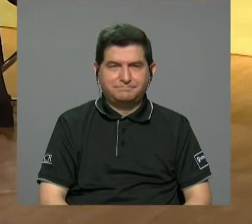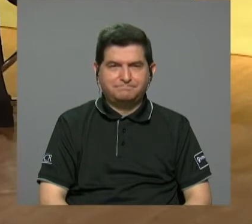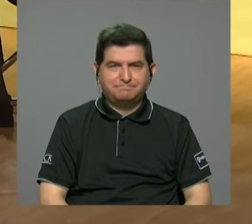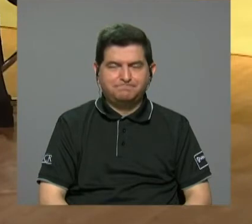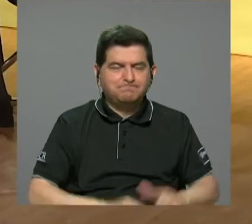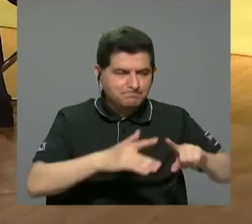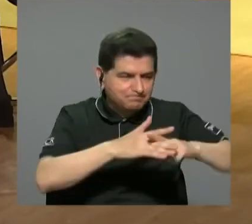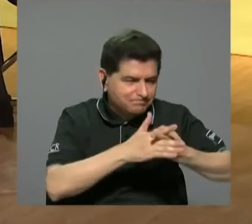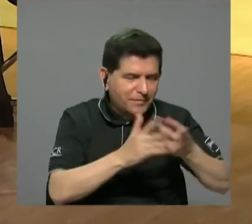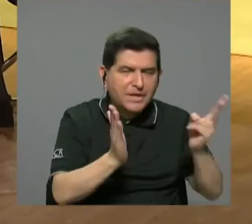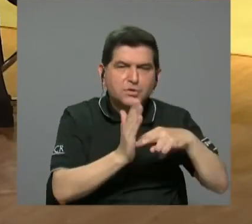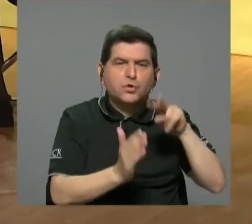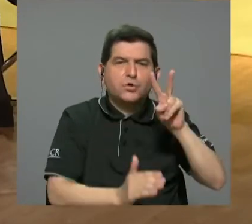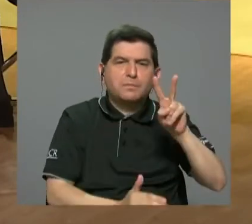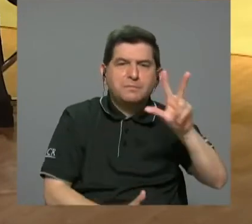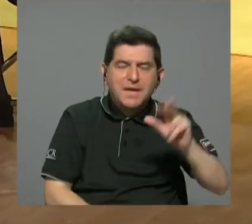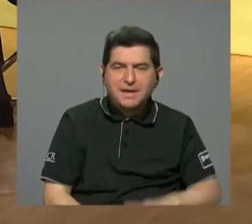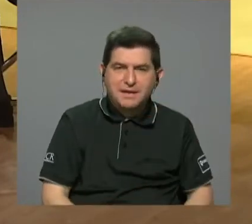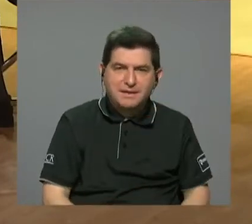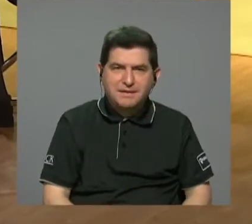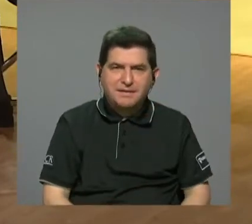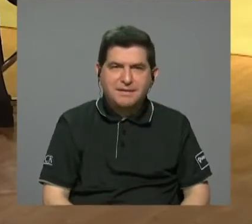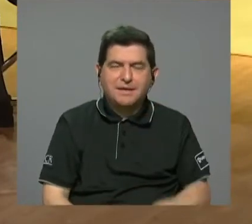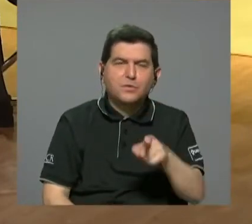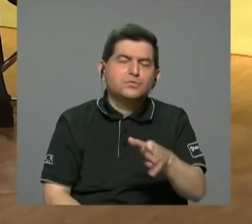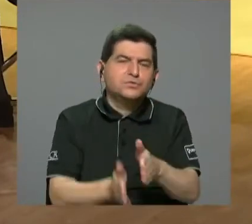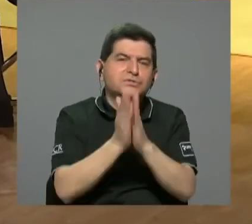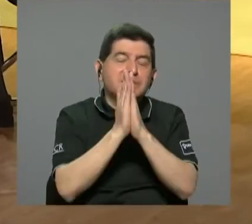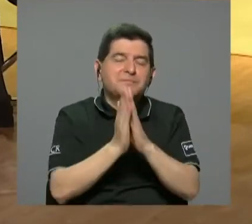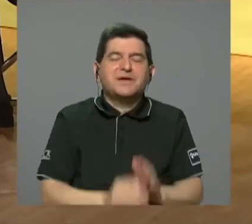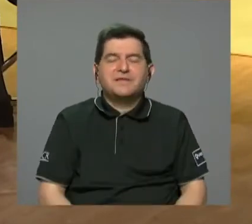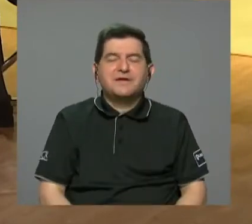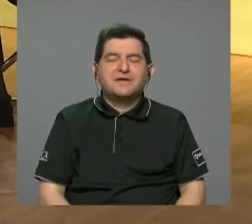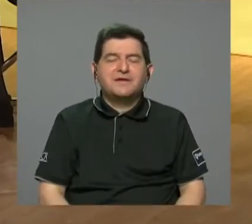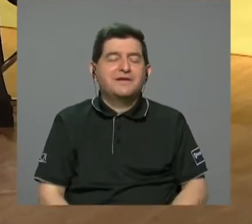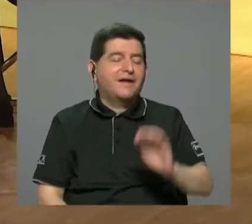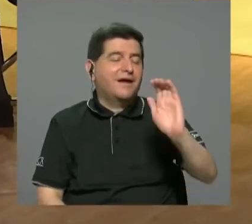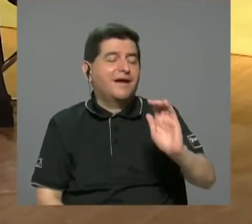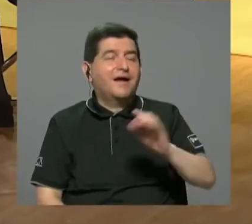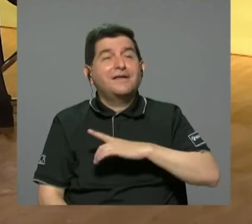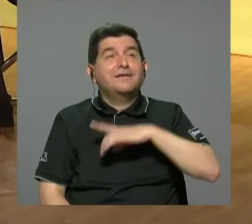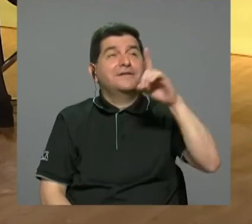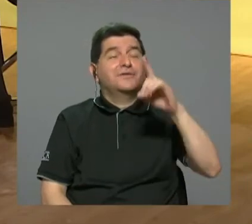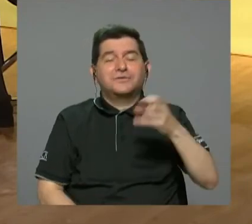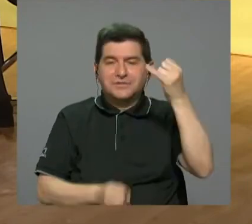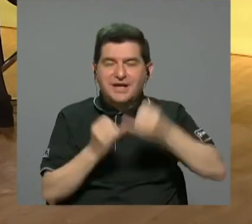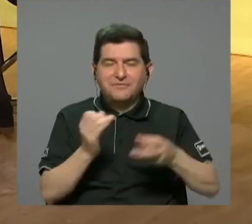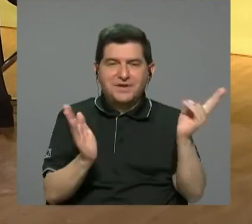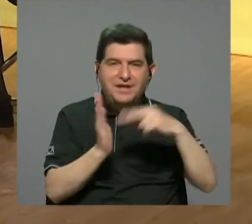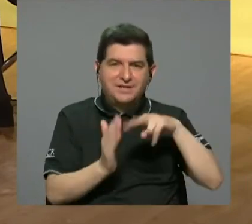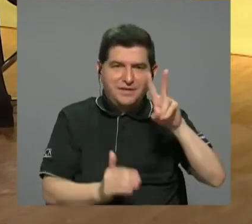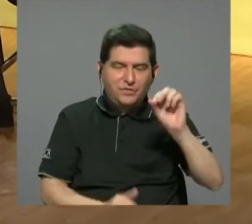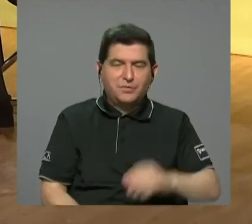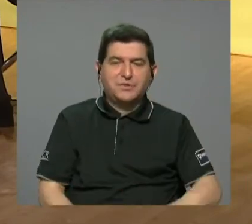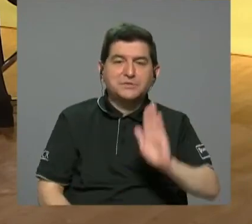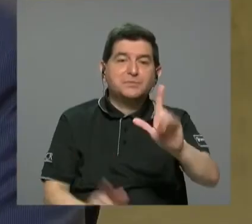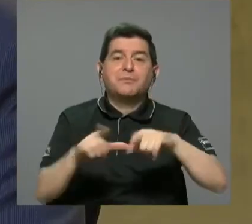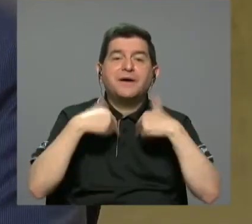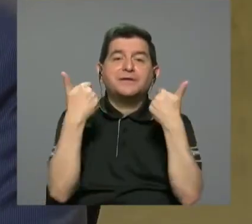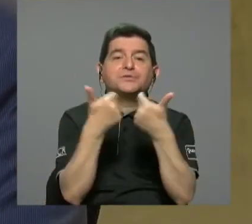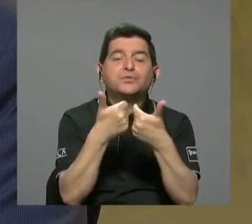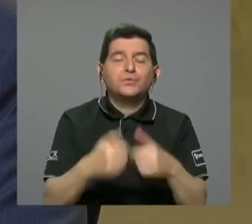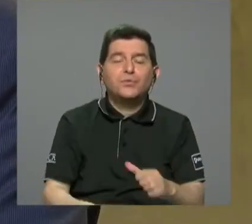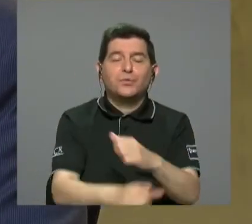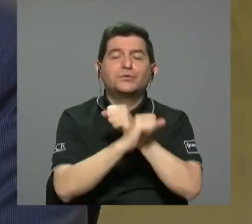partiendo de 2023, ¿qué le gustaría, qué le pediría usted al niño al final de 2020 para su sector, el sector